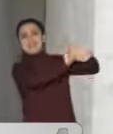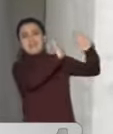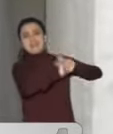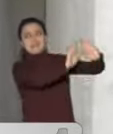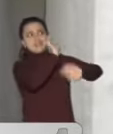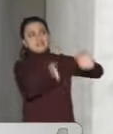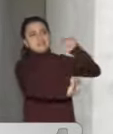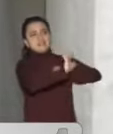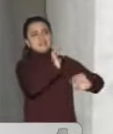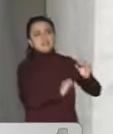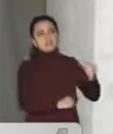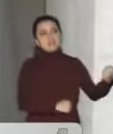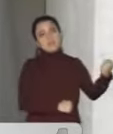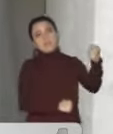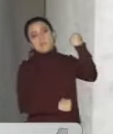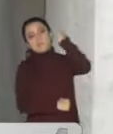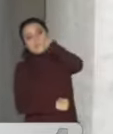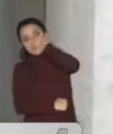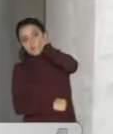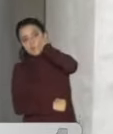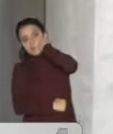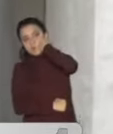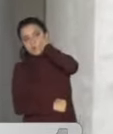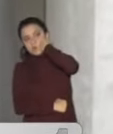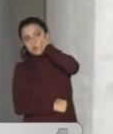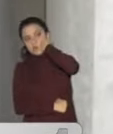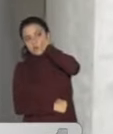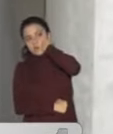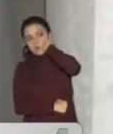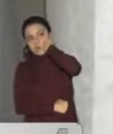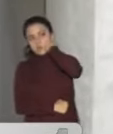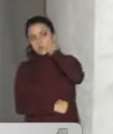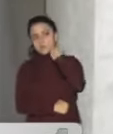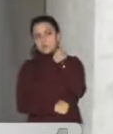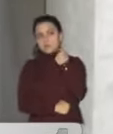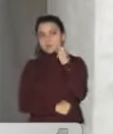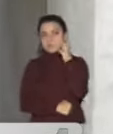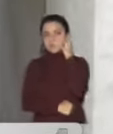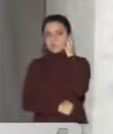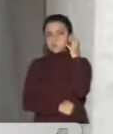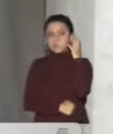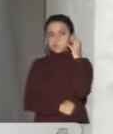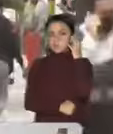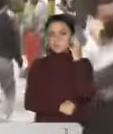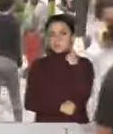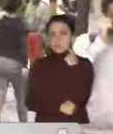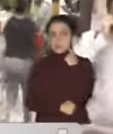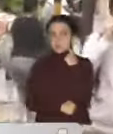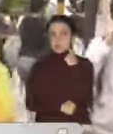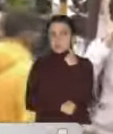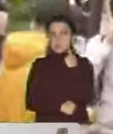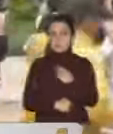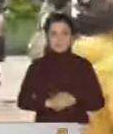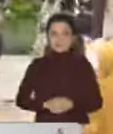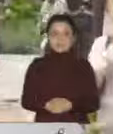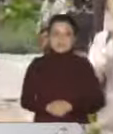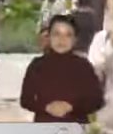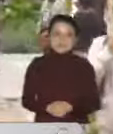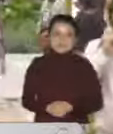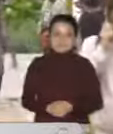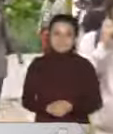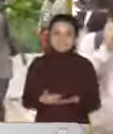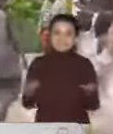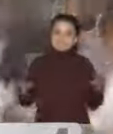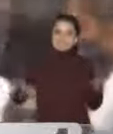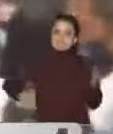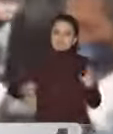eso me alcanzó a meter un golpe en la cara, la cual pues me tiene bastante afectada. Para expertos en sociología, la